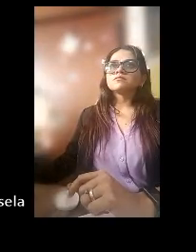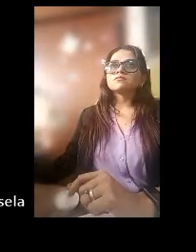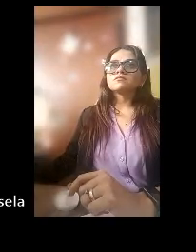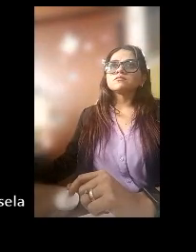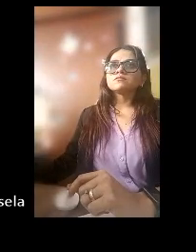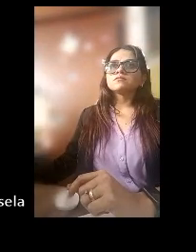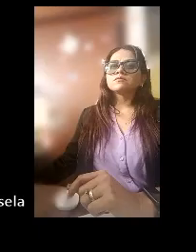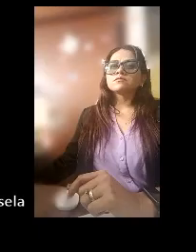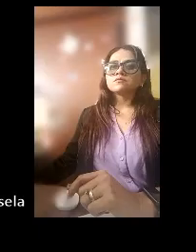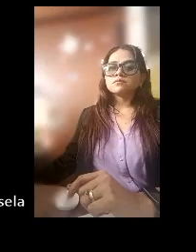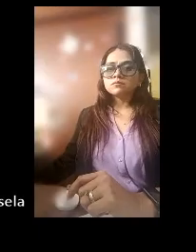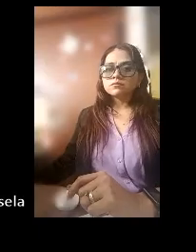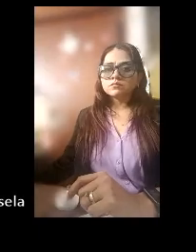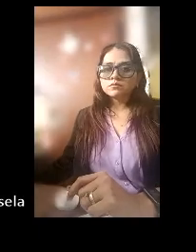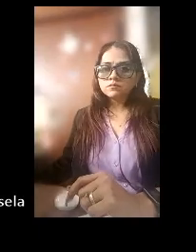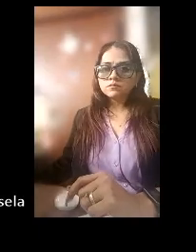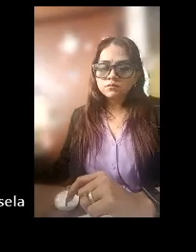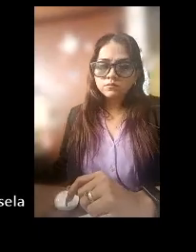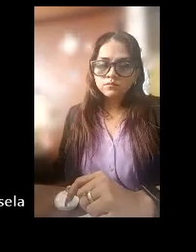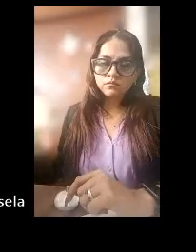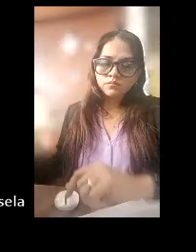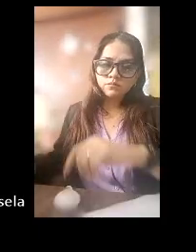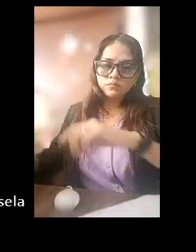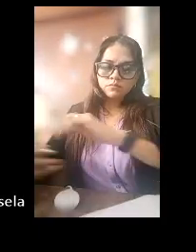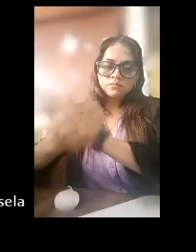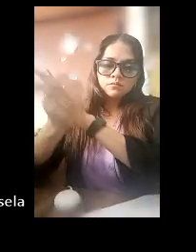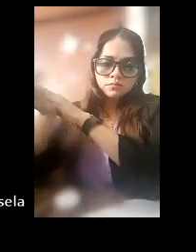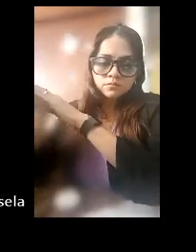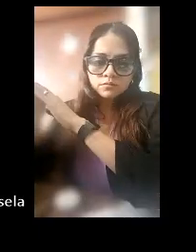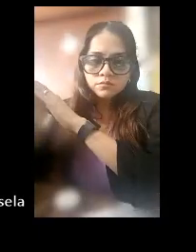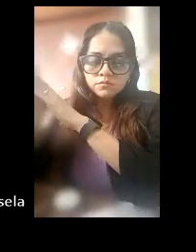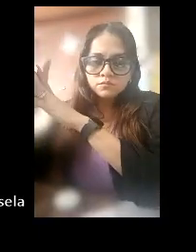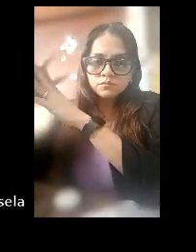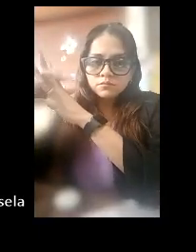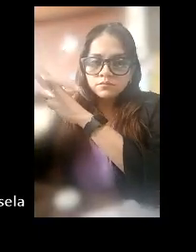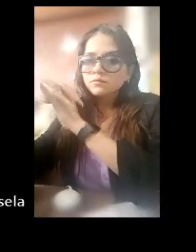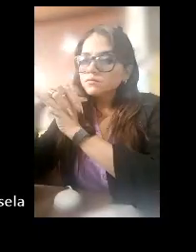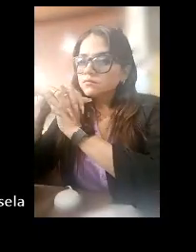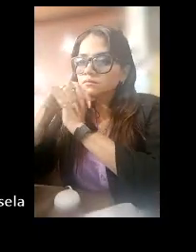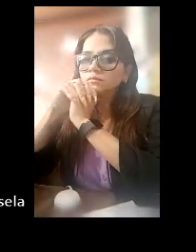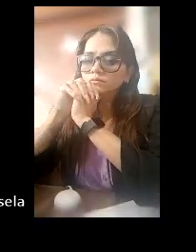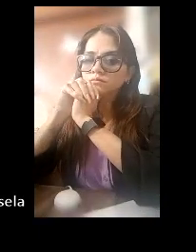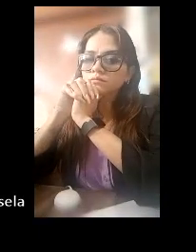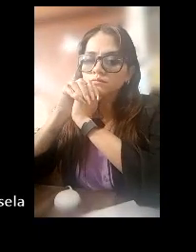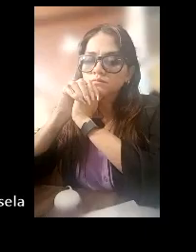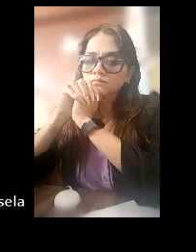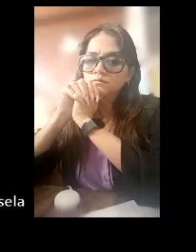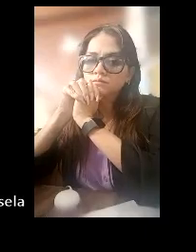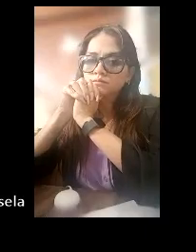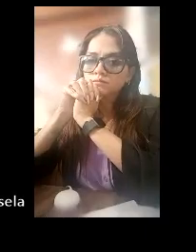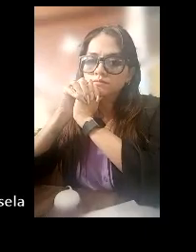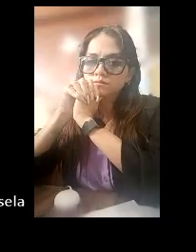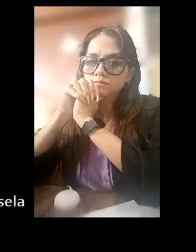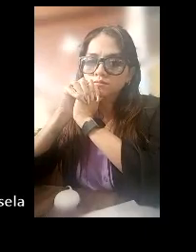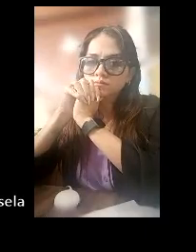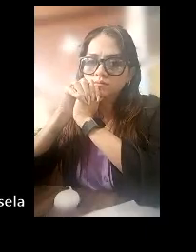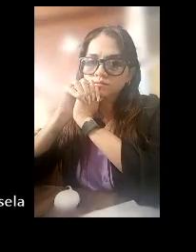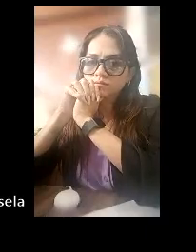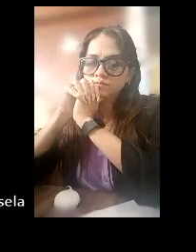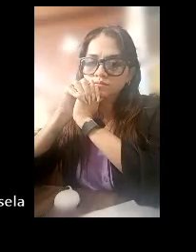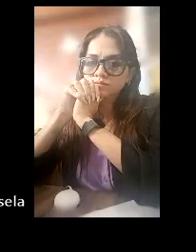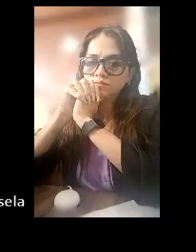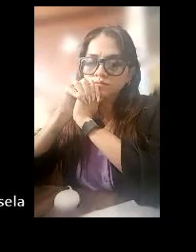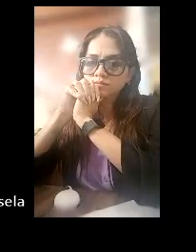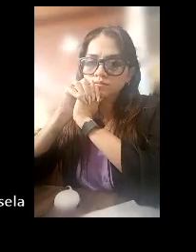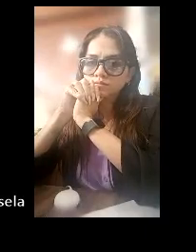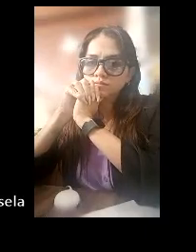así, ¿ok? Acuérdense, cada uno nos vamos haciendo responsables de